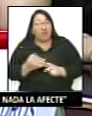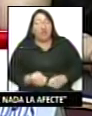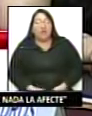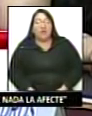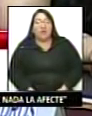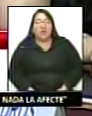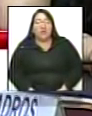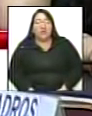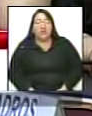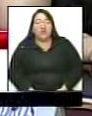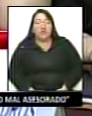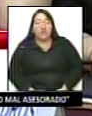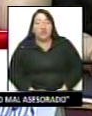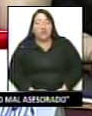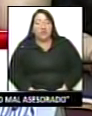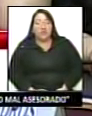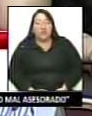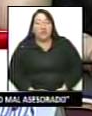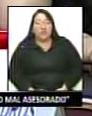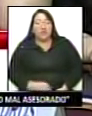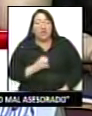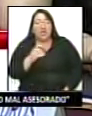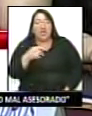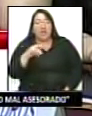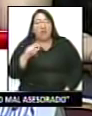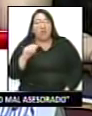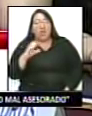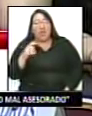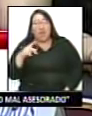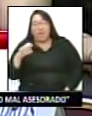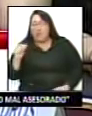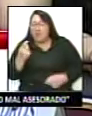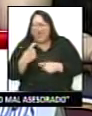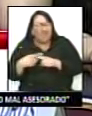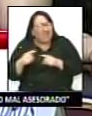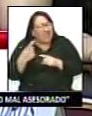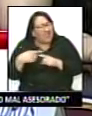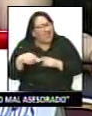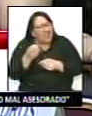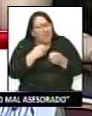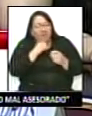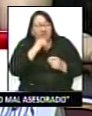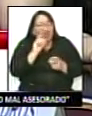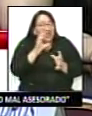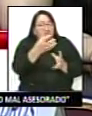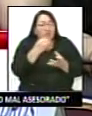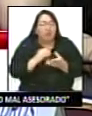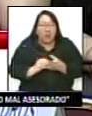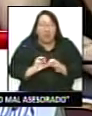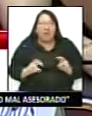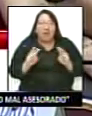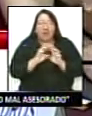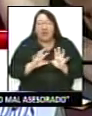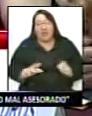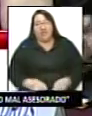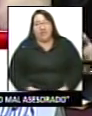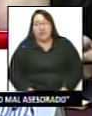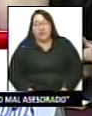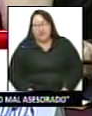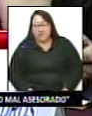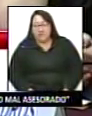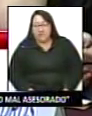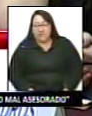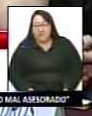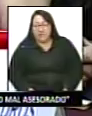y tiene el camucamo, y tiene el pijuayo, y tiene una serie de productos que no la estamos aún poniendo en valor en su integridad.